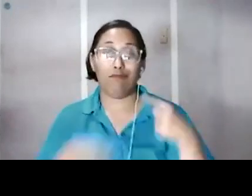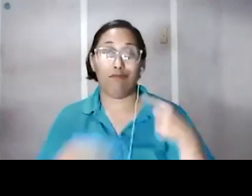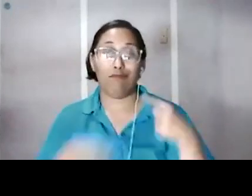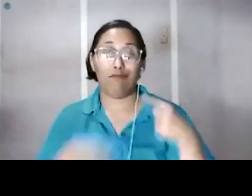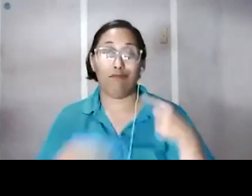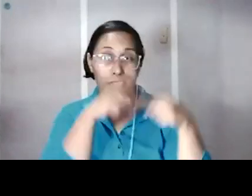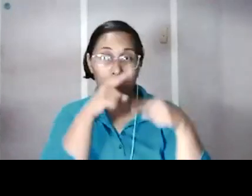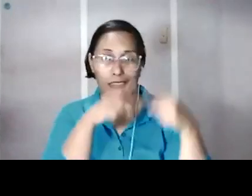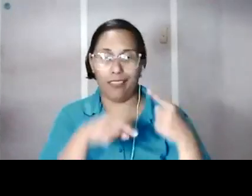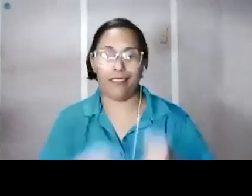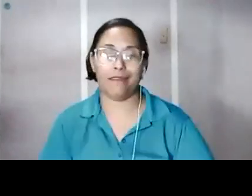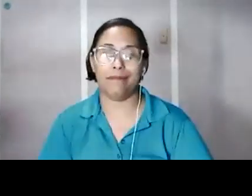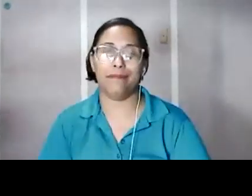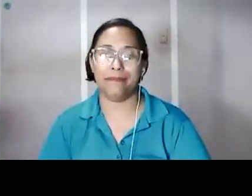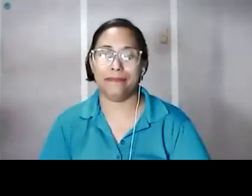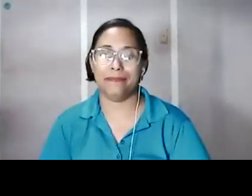terrible. Sí.